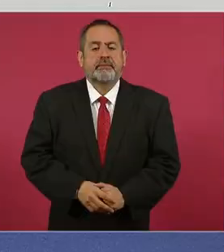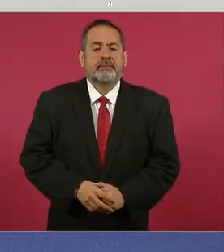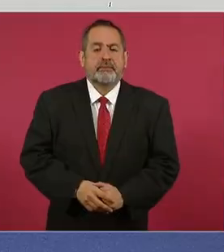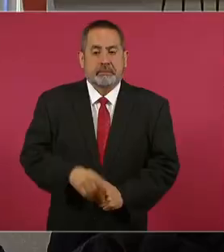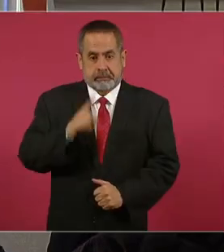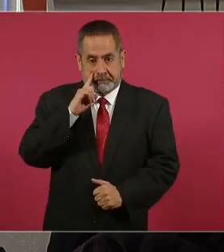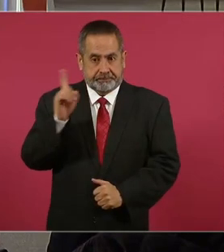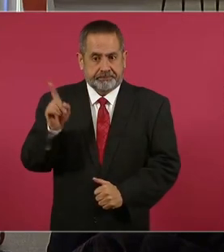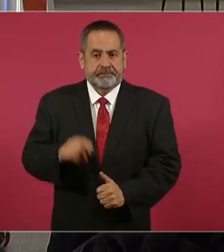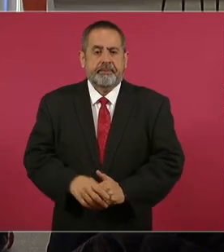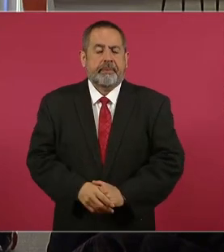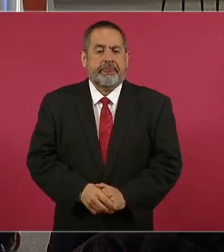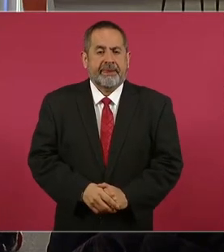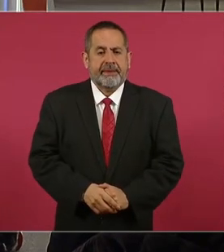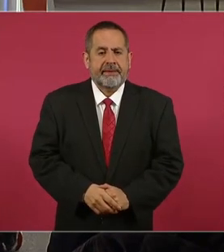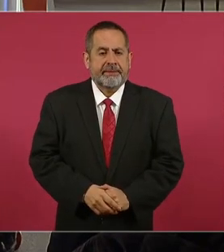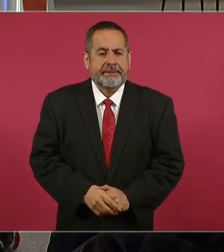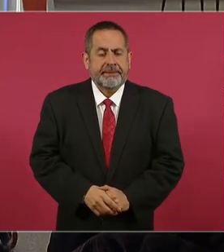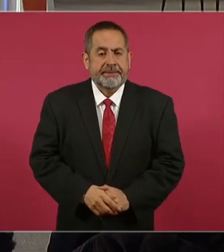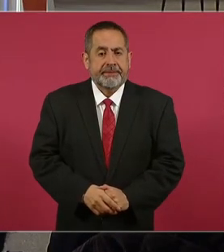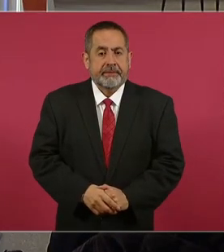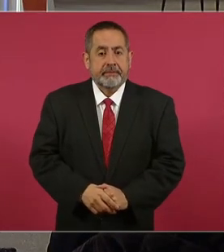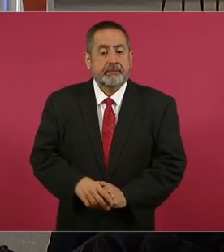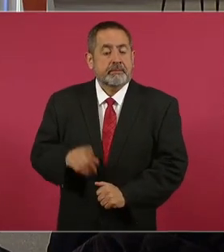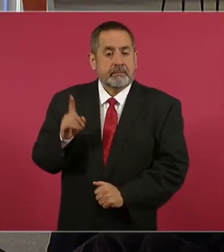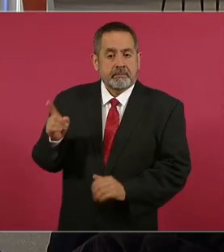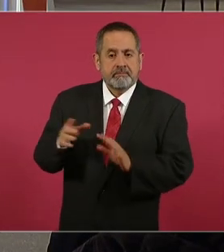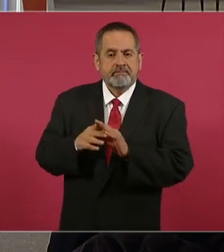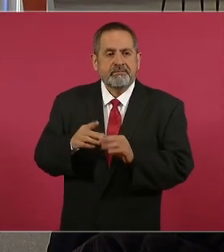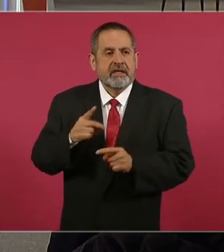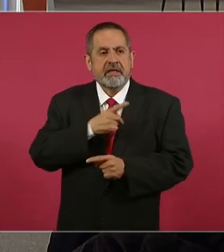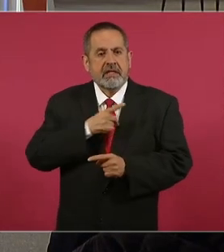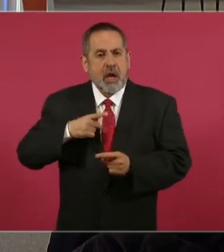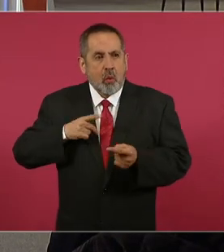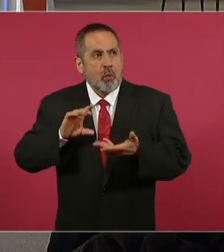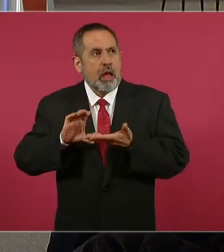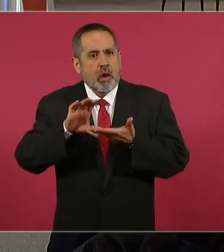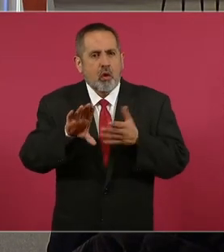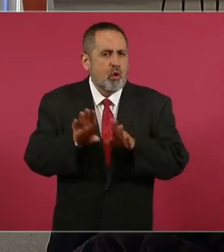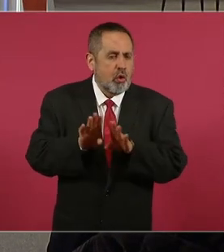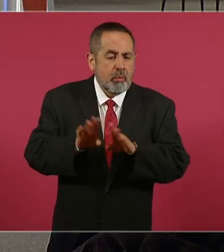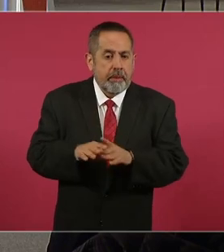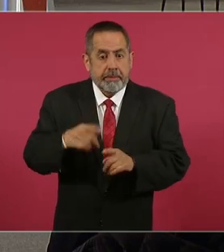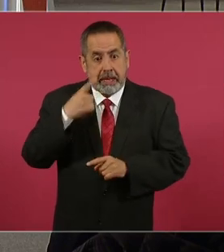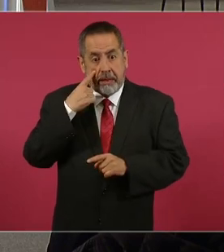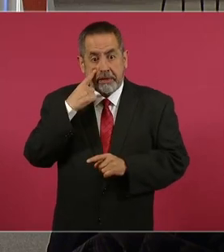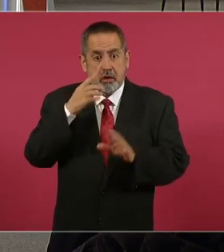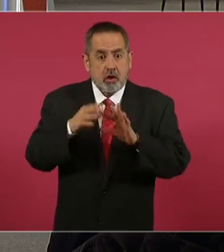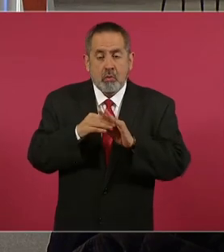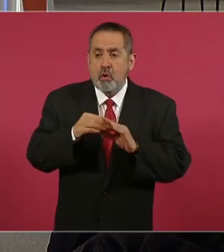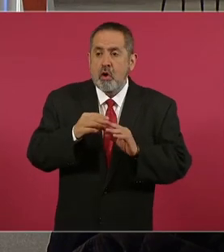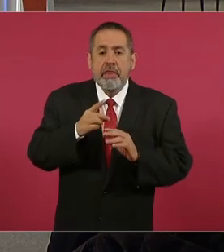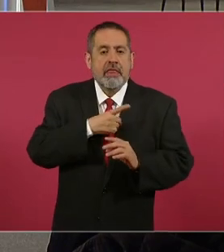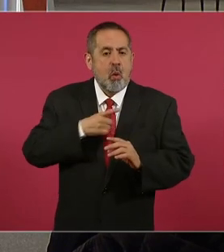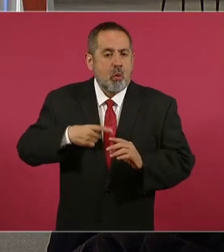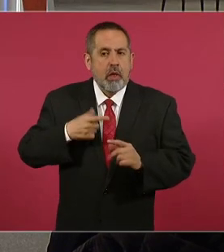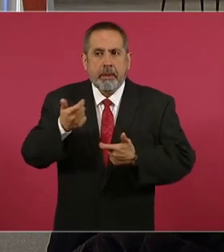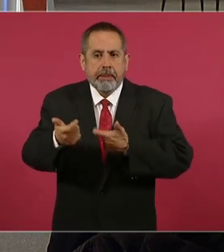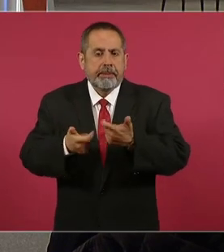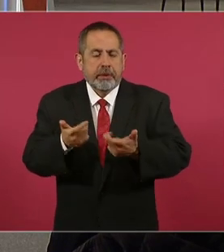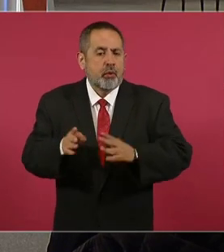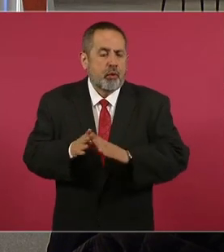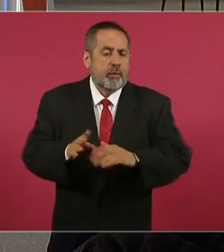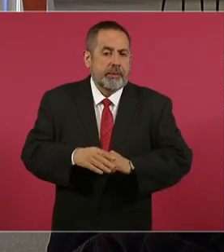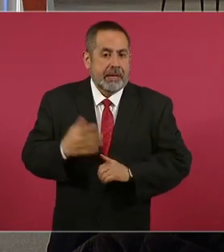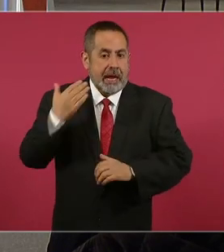favor. Aquí hablamos un poquito de la deuda. Miren ustedes la evolución de las deudas. En